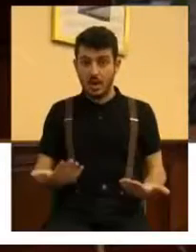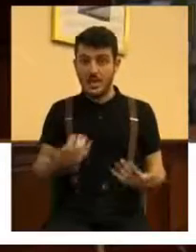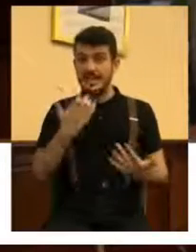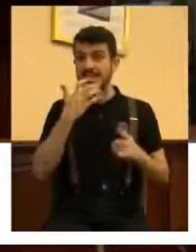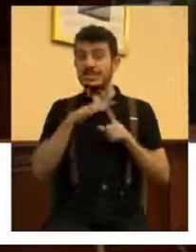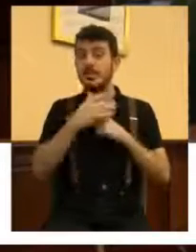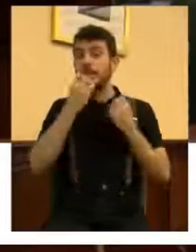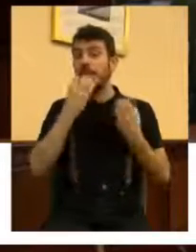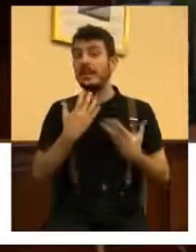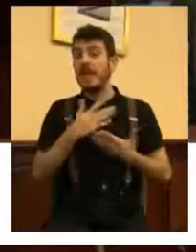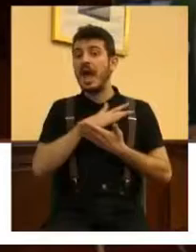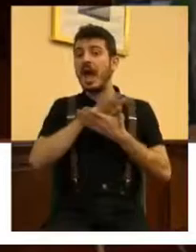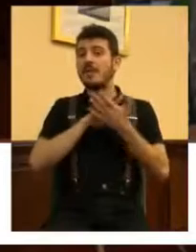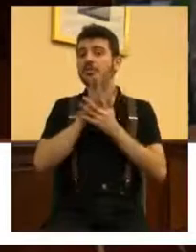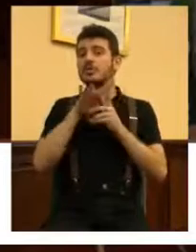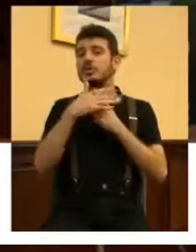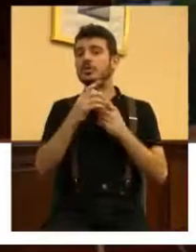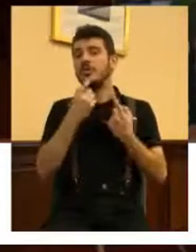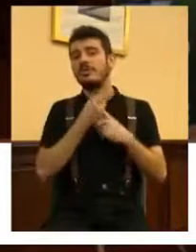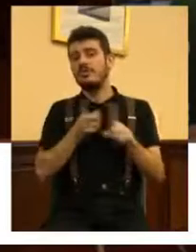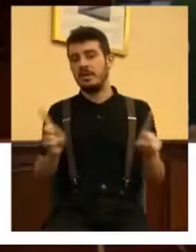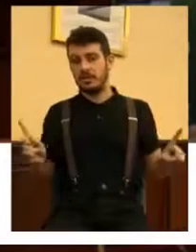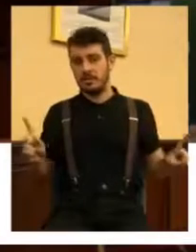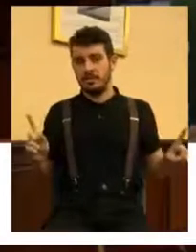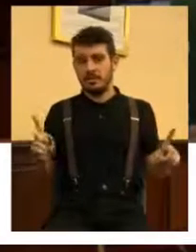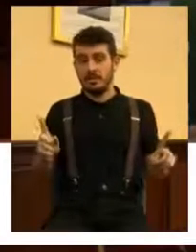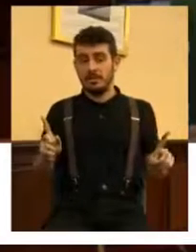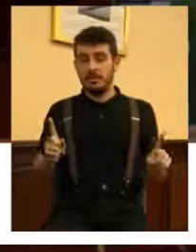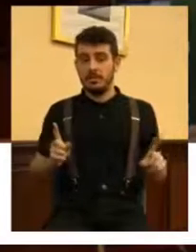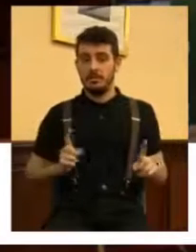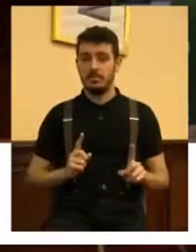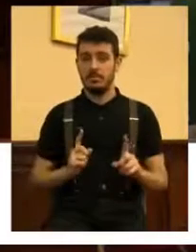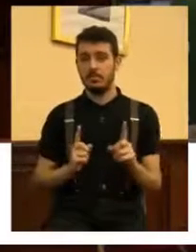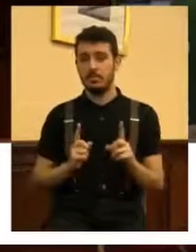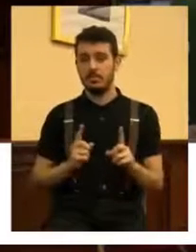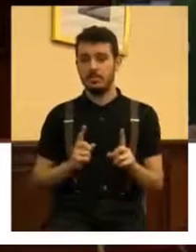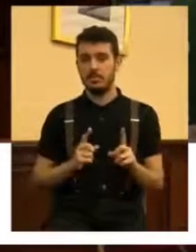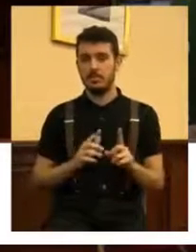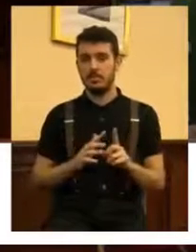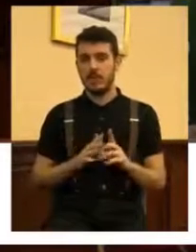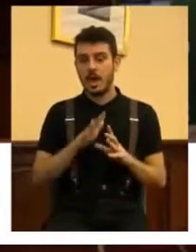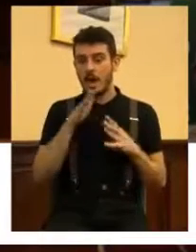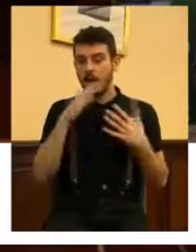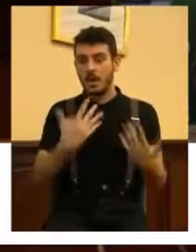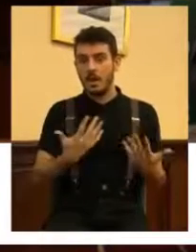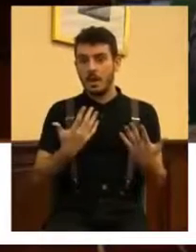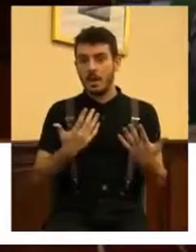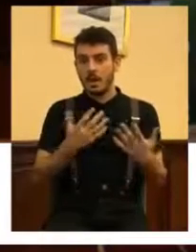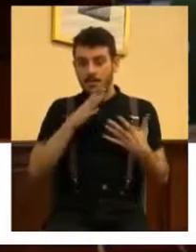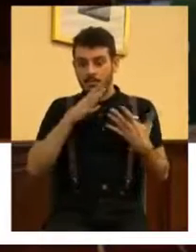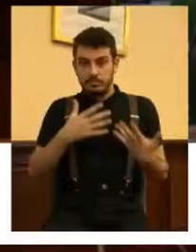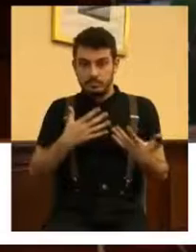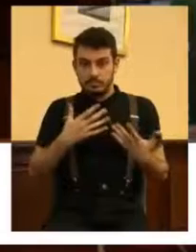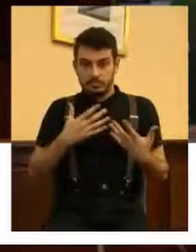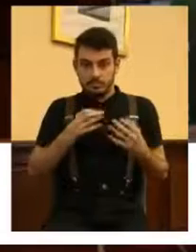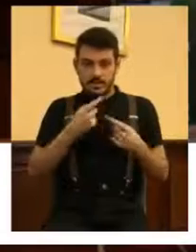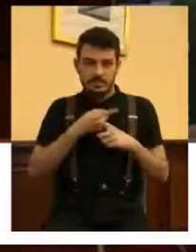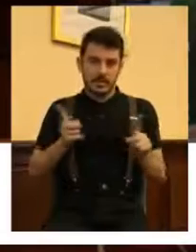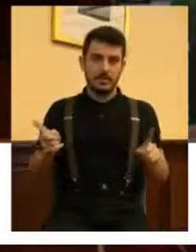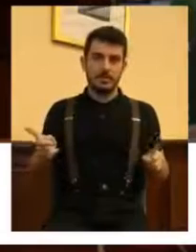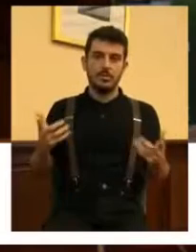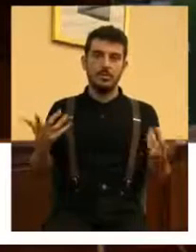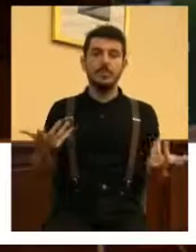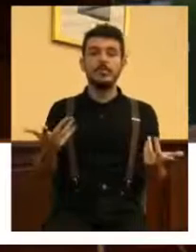estaremos hablando en otro contexto distinto que en el que estamos en la actualidad. Por